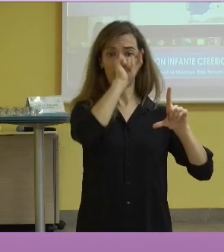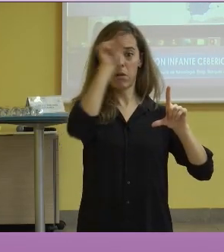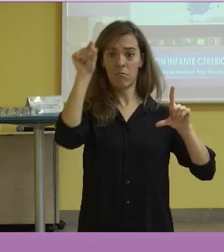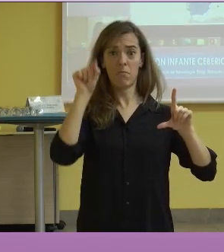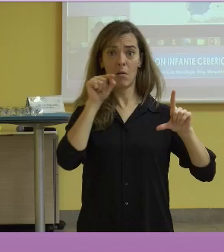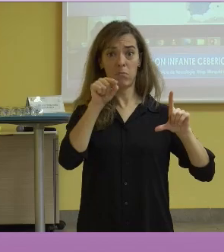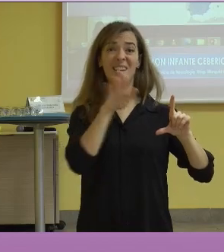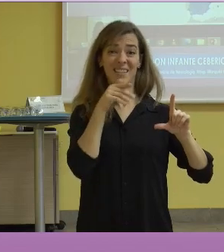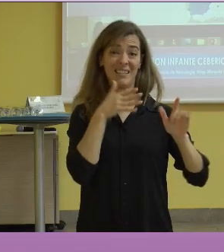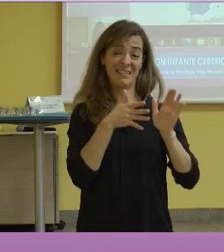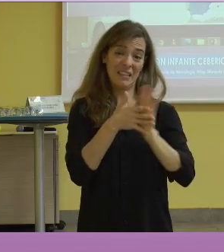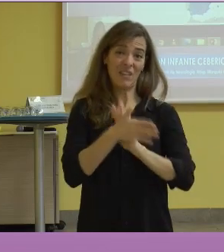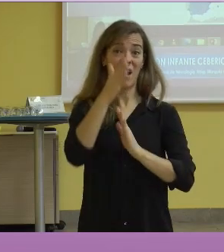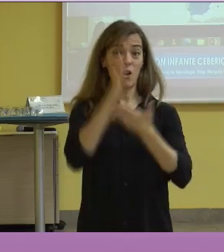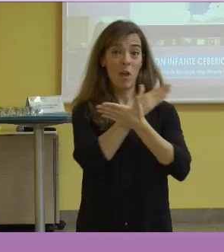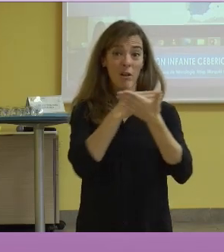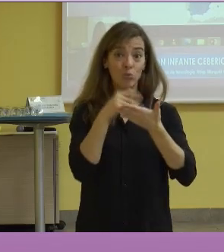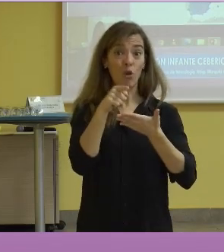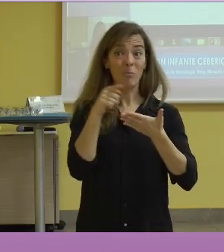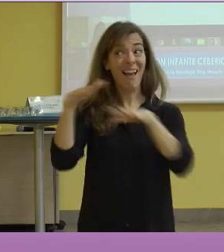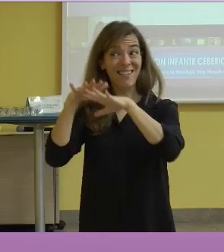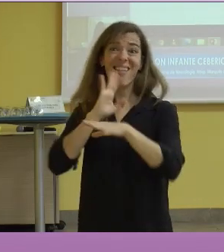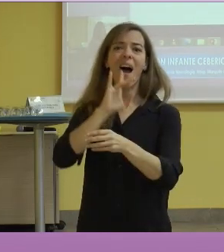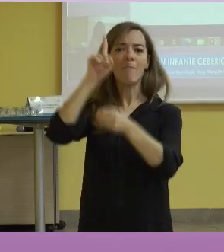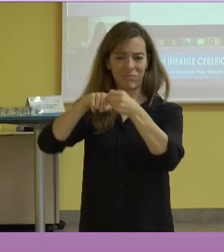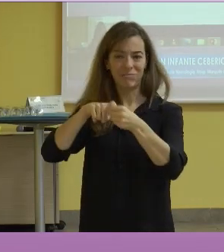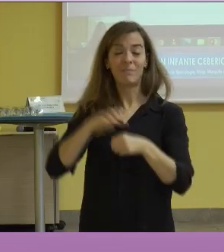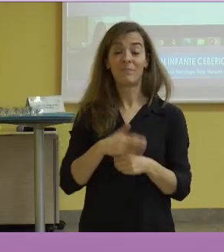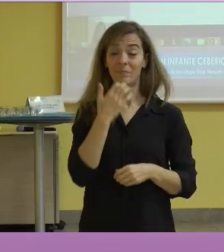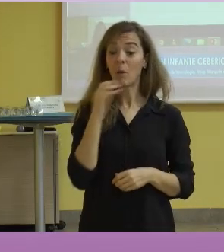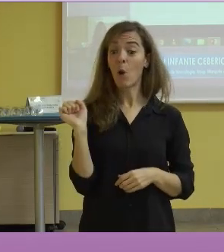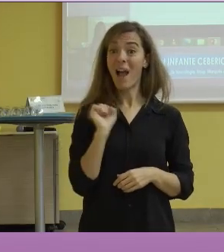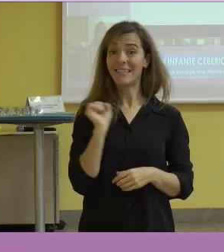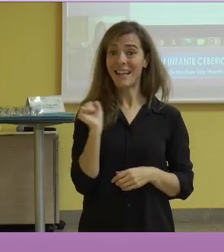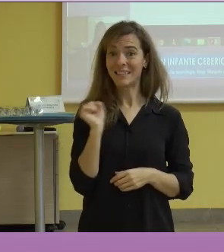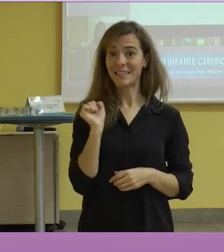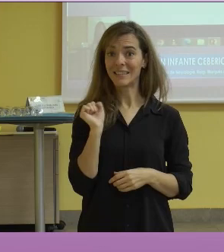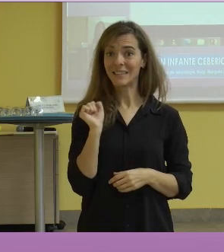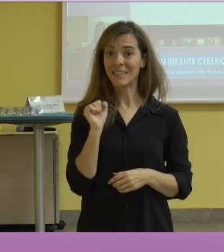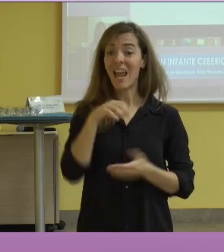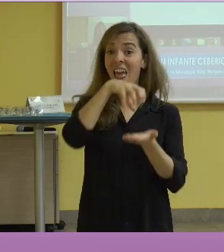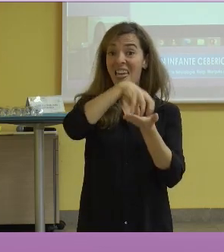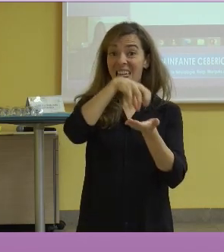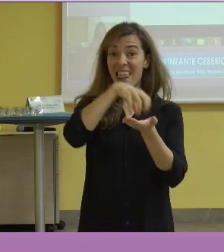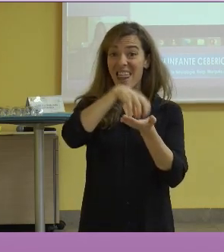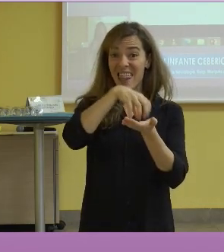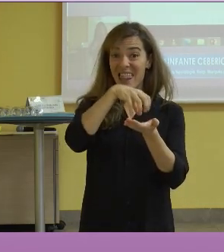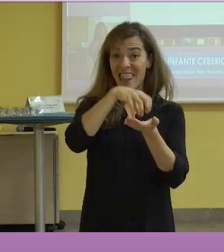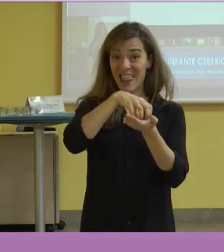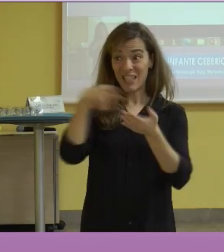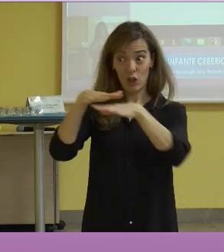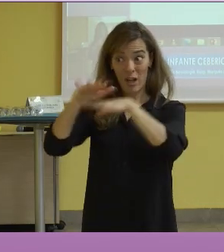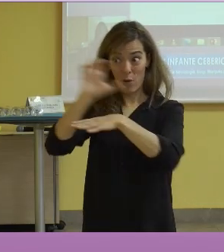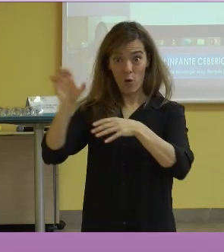las comunidades que participan en la red. En el caso concreto de las ataxias, los centros que formamos parte de la red europea